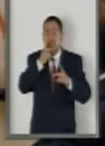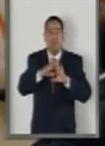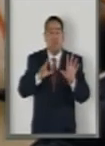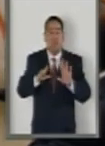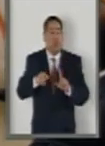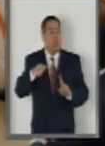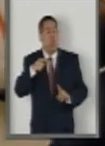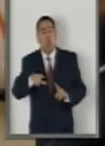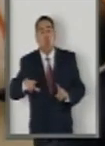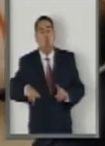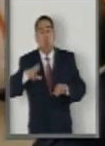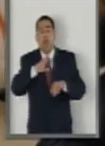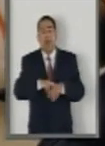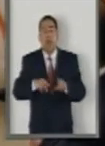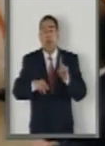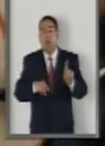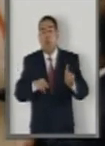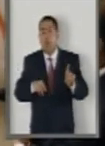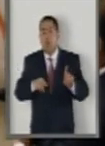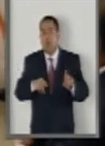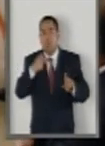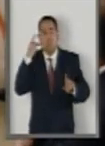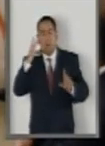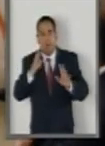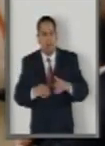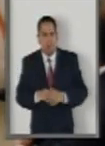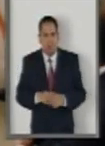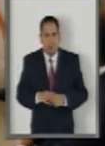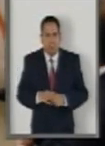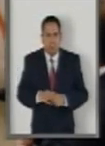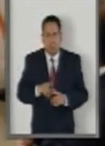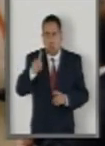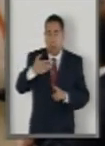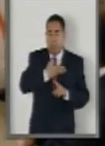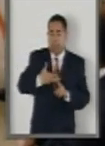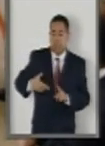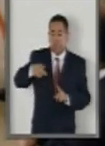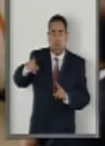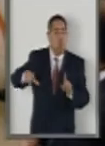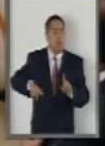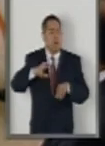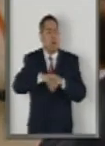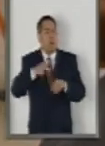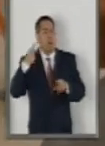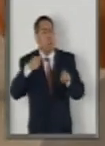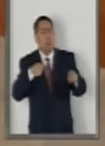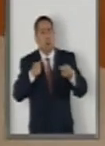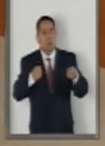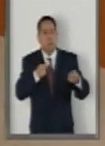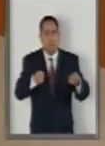el gobernador de Puebla, no el presidente. El gobernador de Puebla utiliza